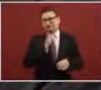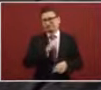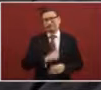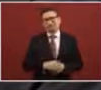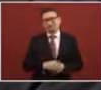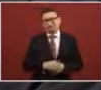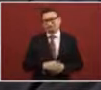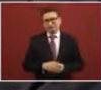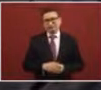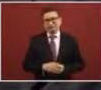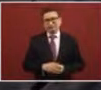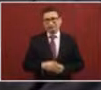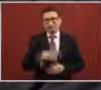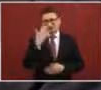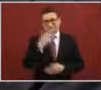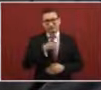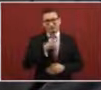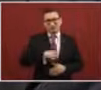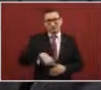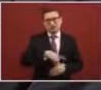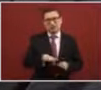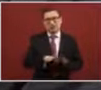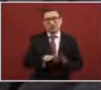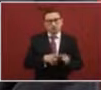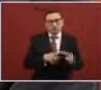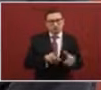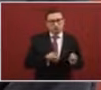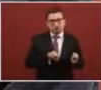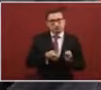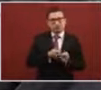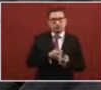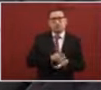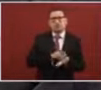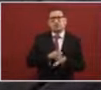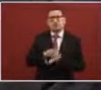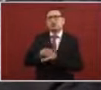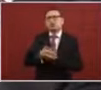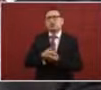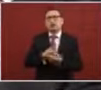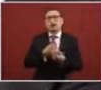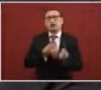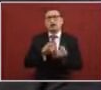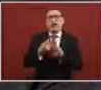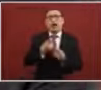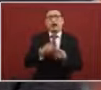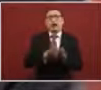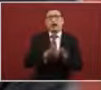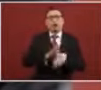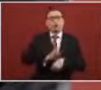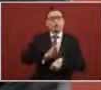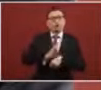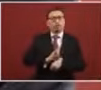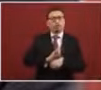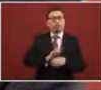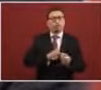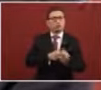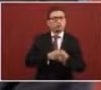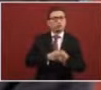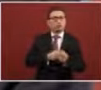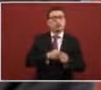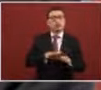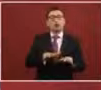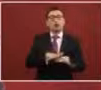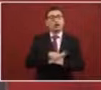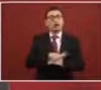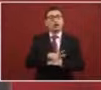El gatopardismo, eso que consiste en que las cosas en apariencia cambian para